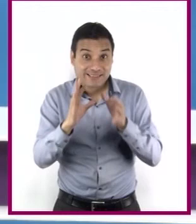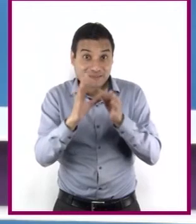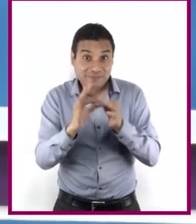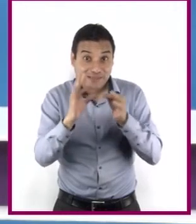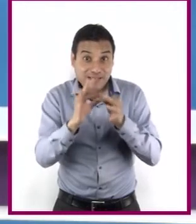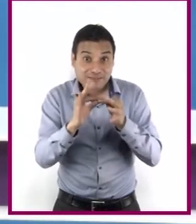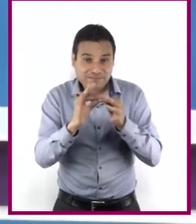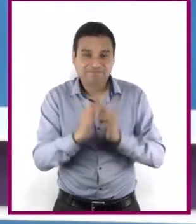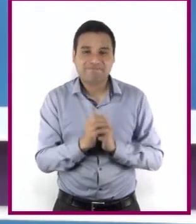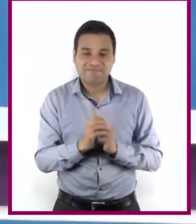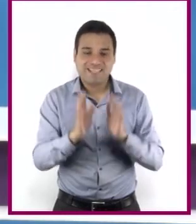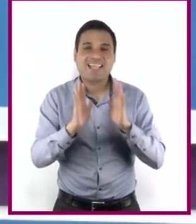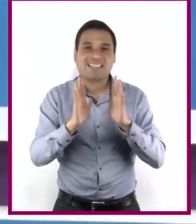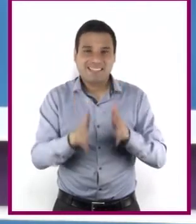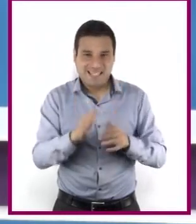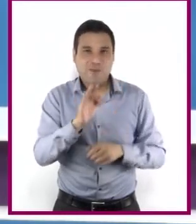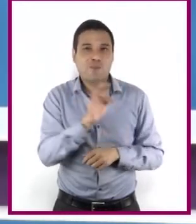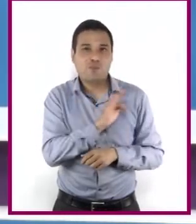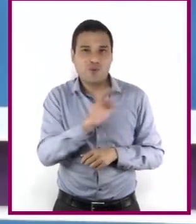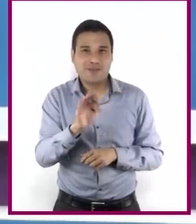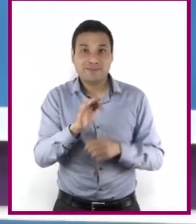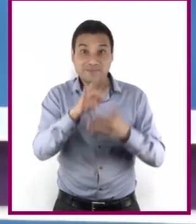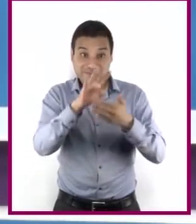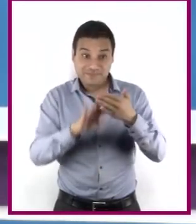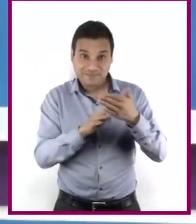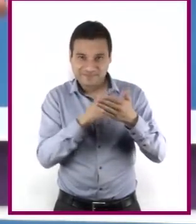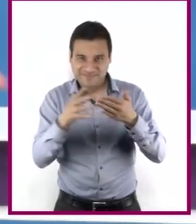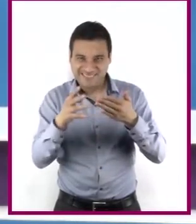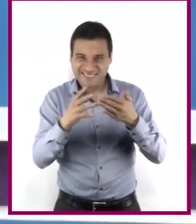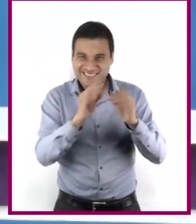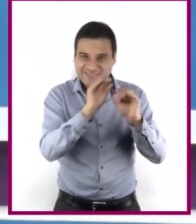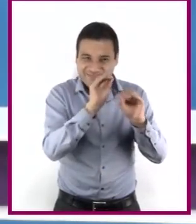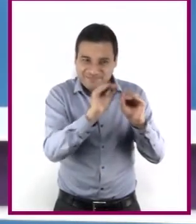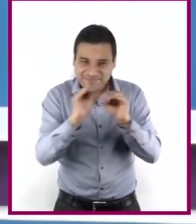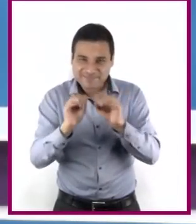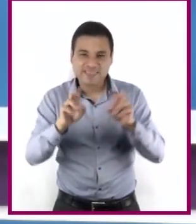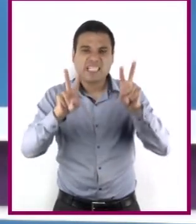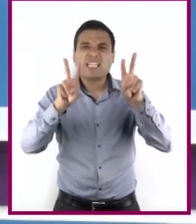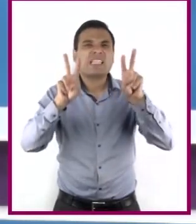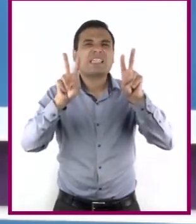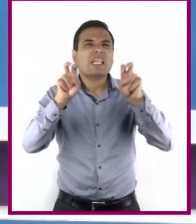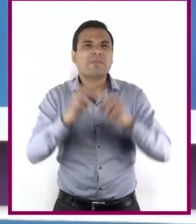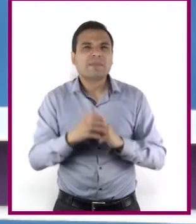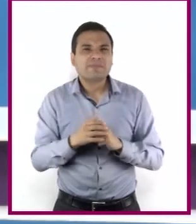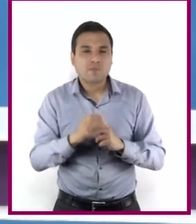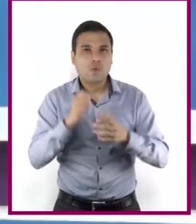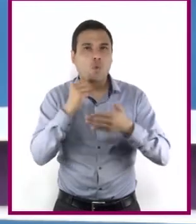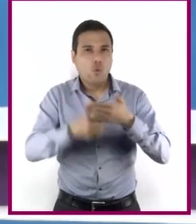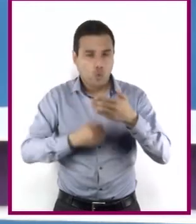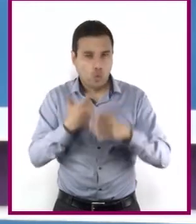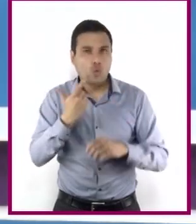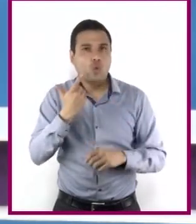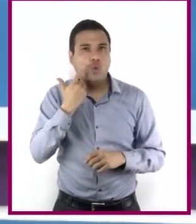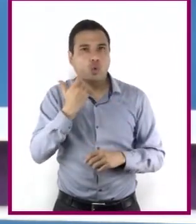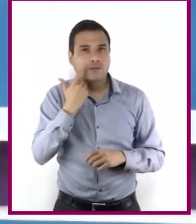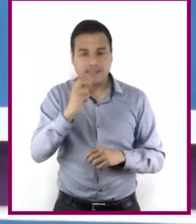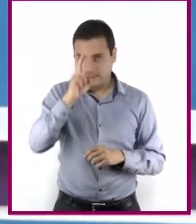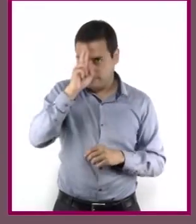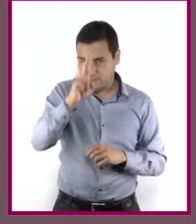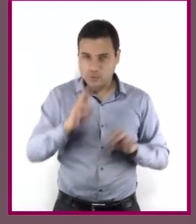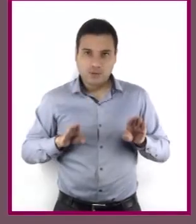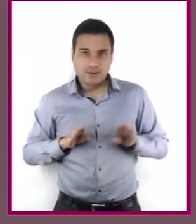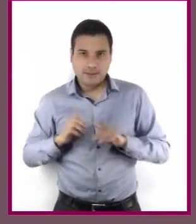podemos completar nuestro diagrama de proceso histórico sobre la lucha por el respeto a la diversidad y la no